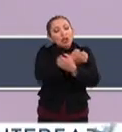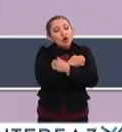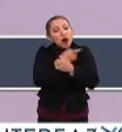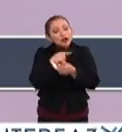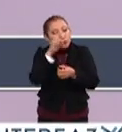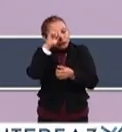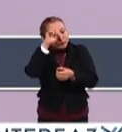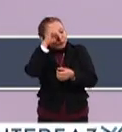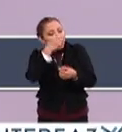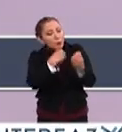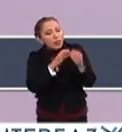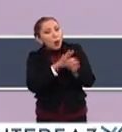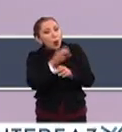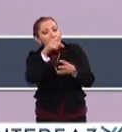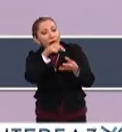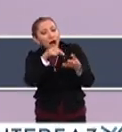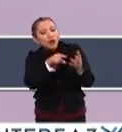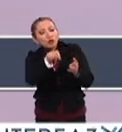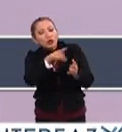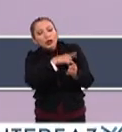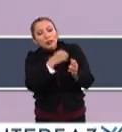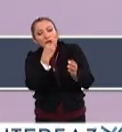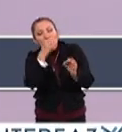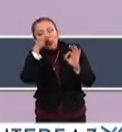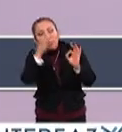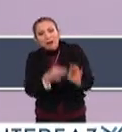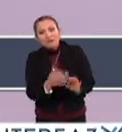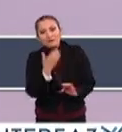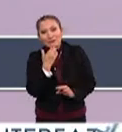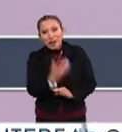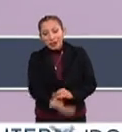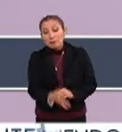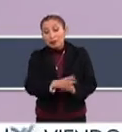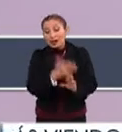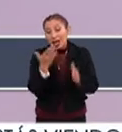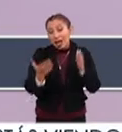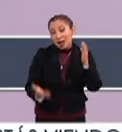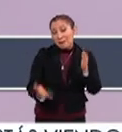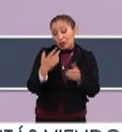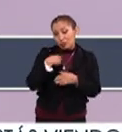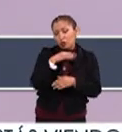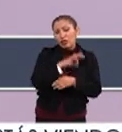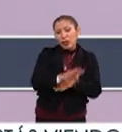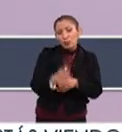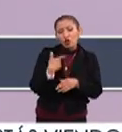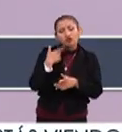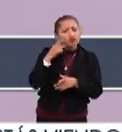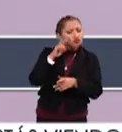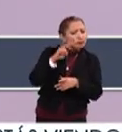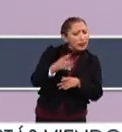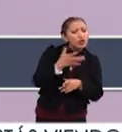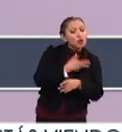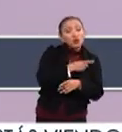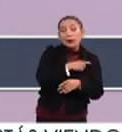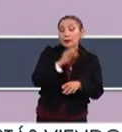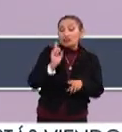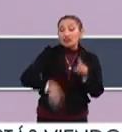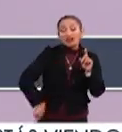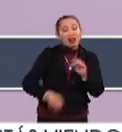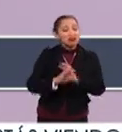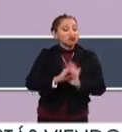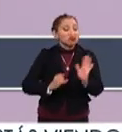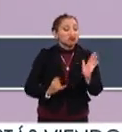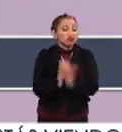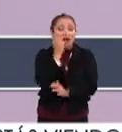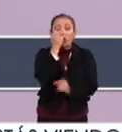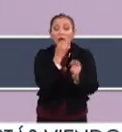educación nutricional, ¿no? De cómo tiene que ser una alimentación correcta, porque muchas veces podemos considerar que tiene que suspender